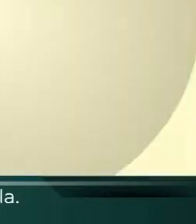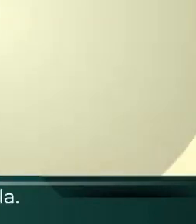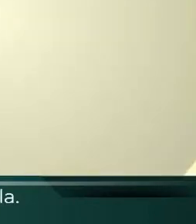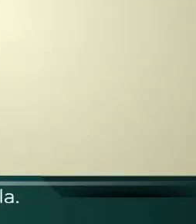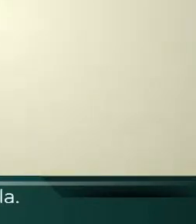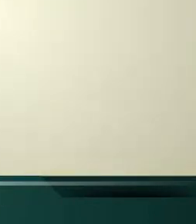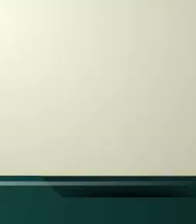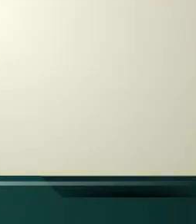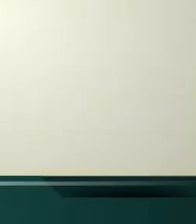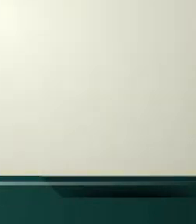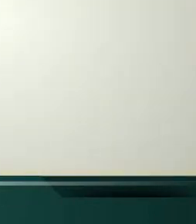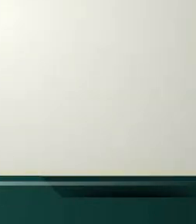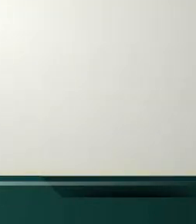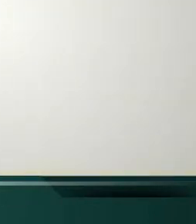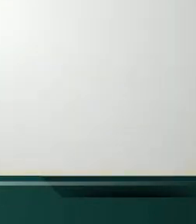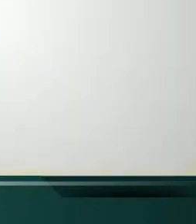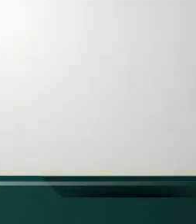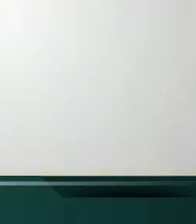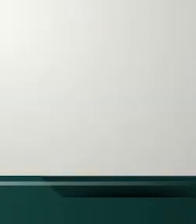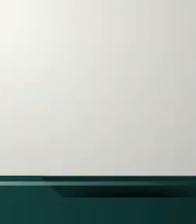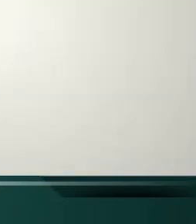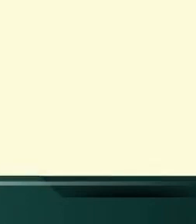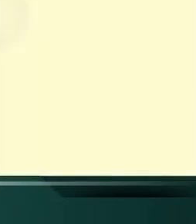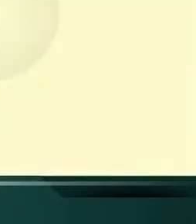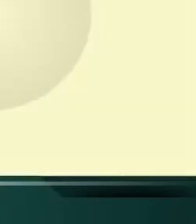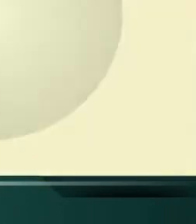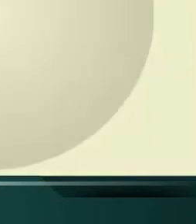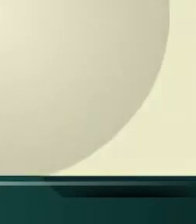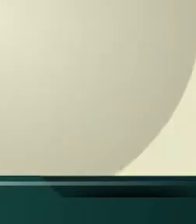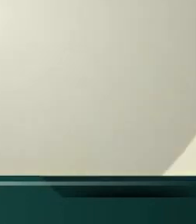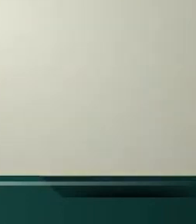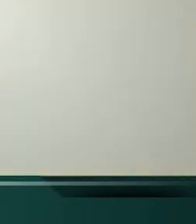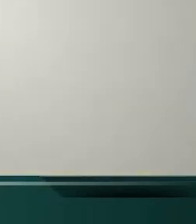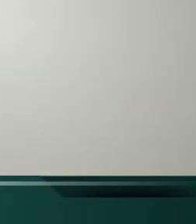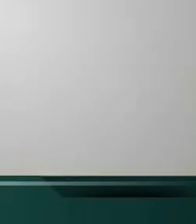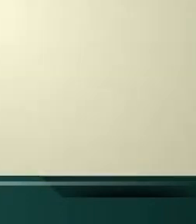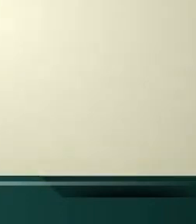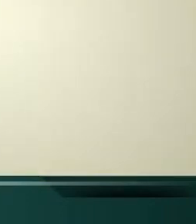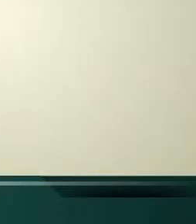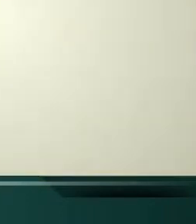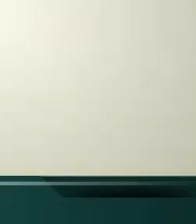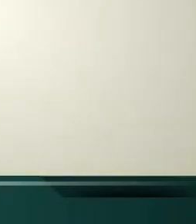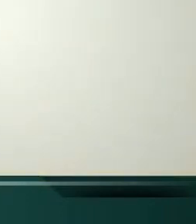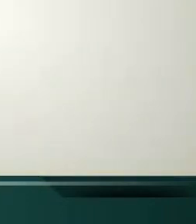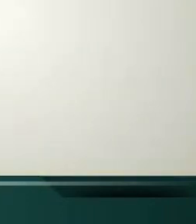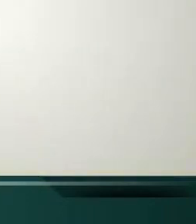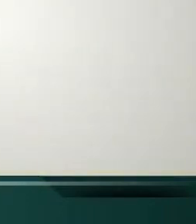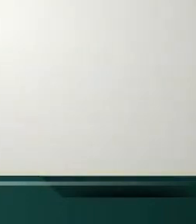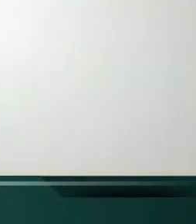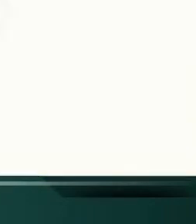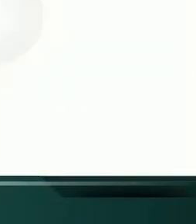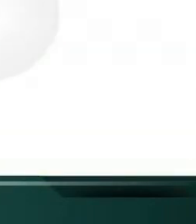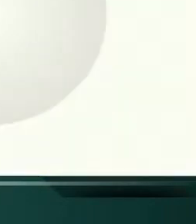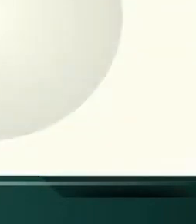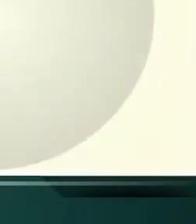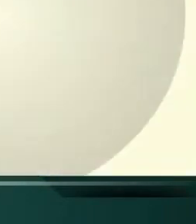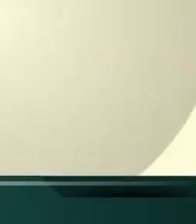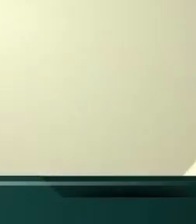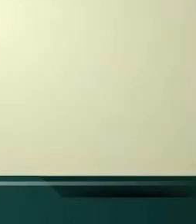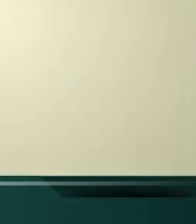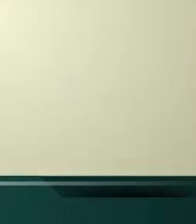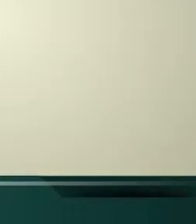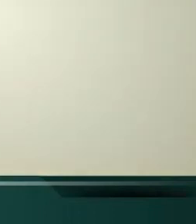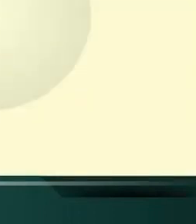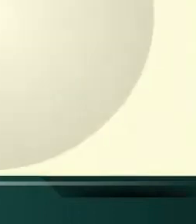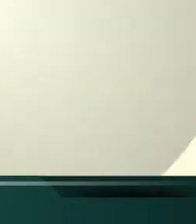cada casilla. En la casilla Dependencias y Entidades, elige 06, Secretaría de Hacienda y